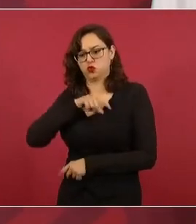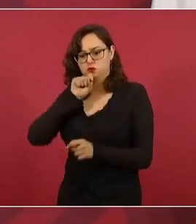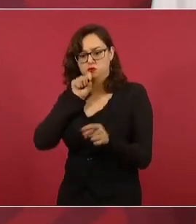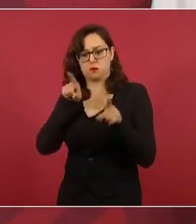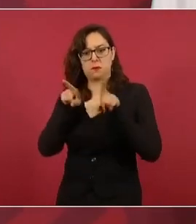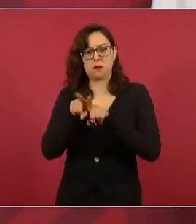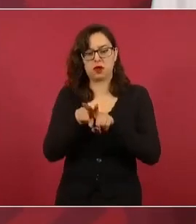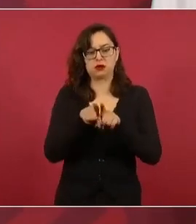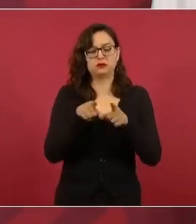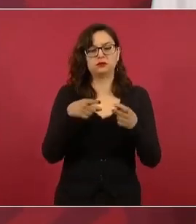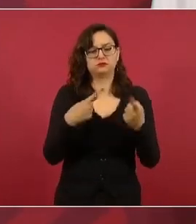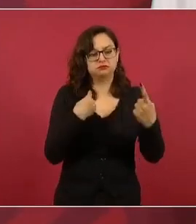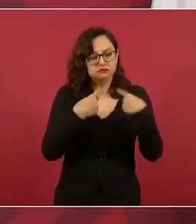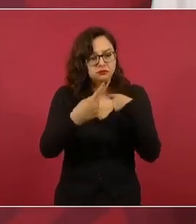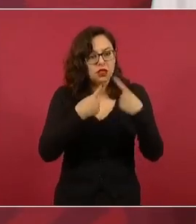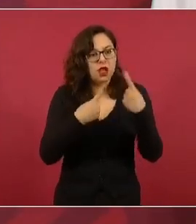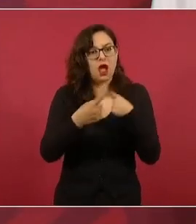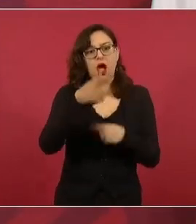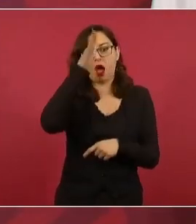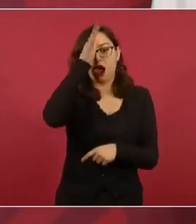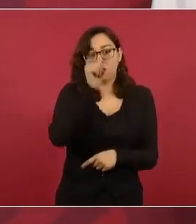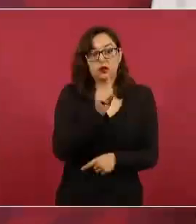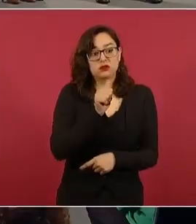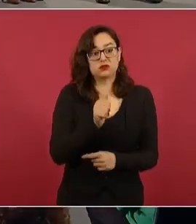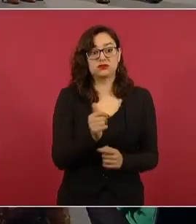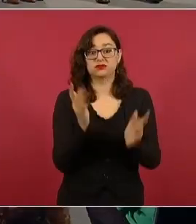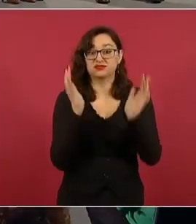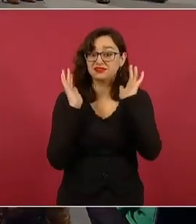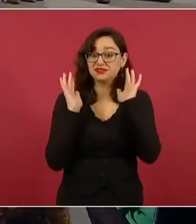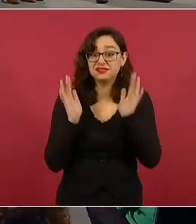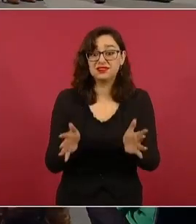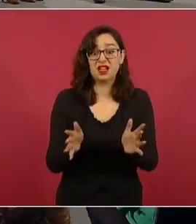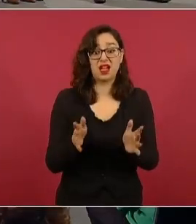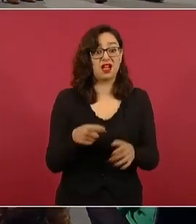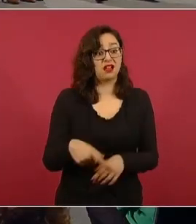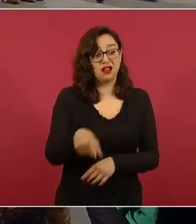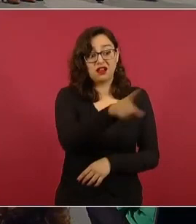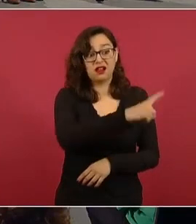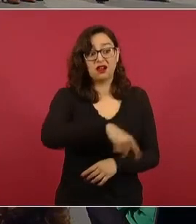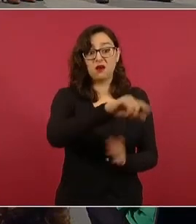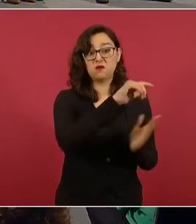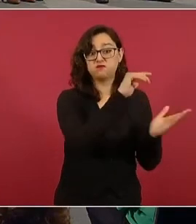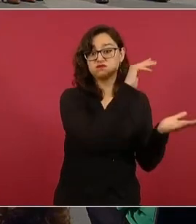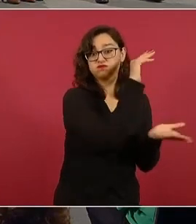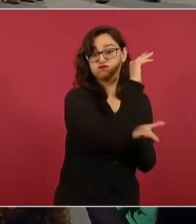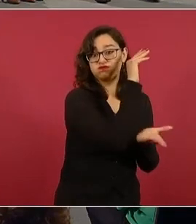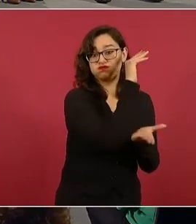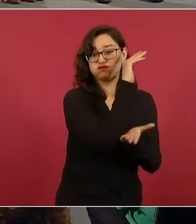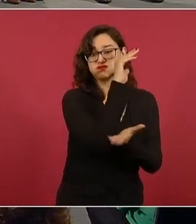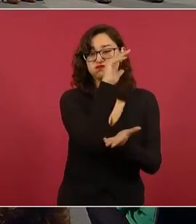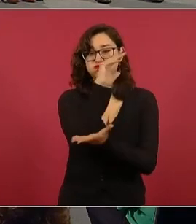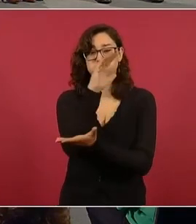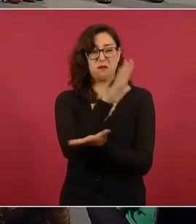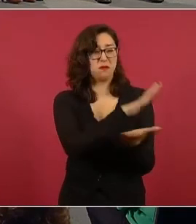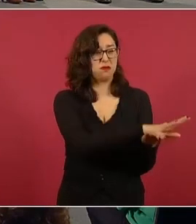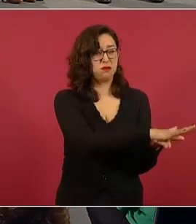acuerdo para que esa área impactada,